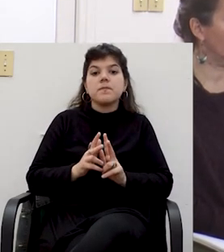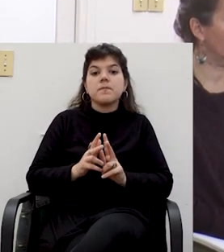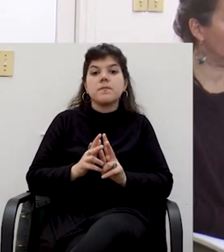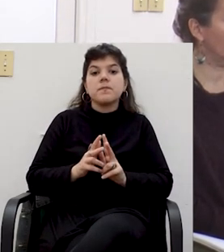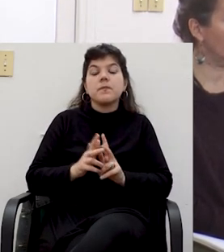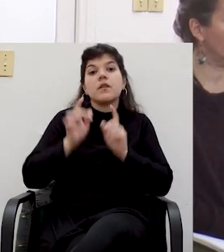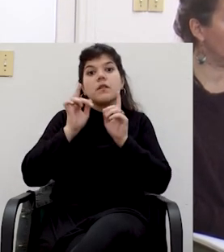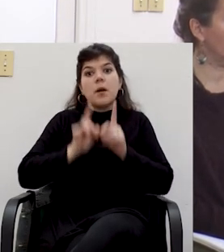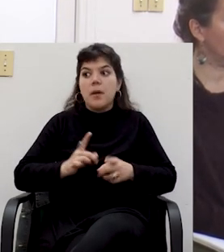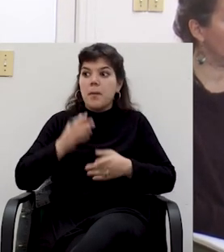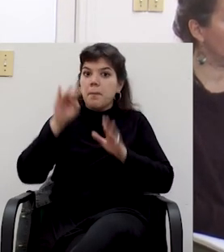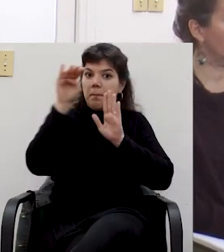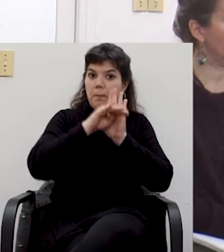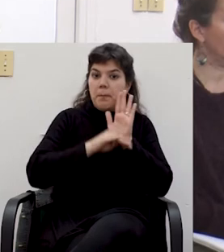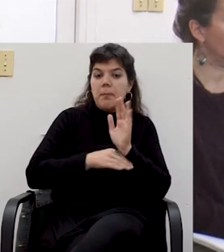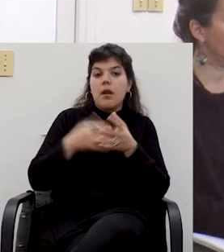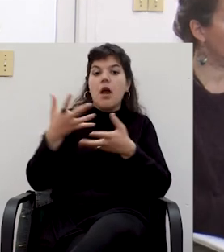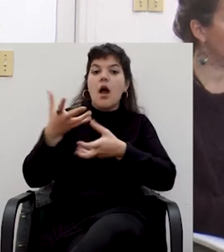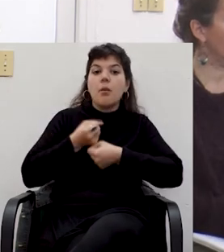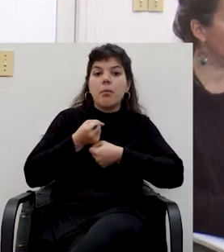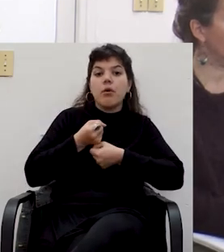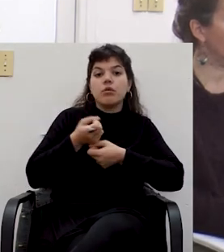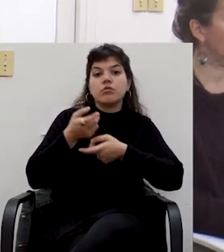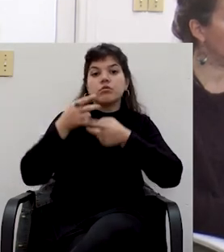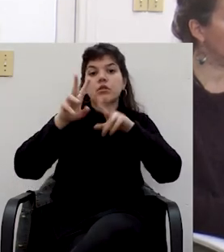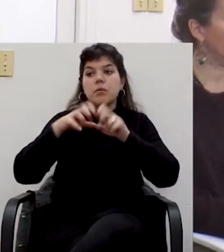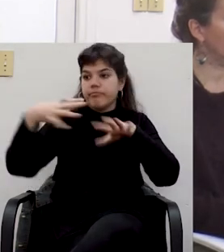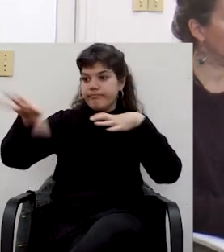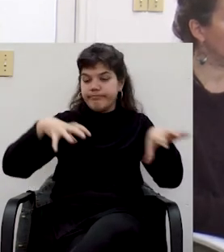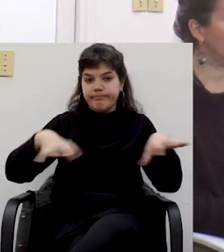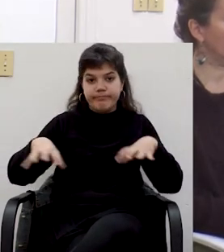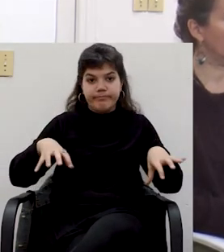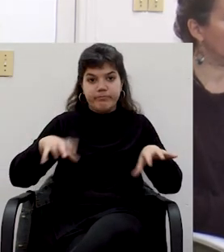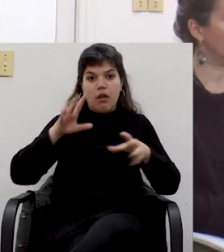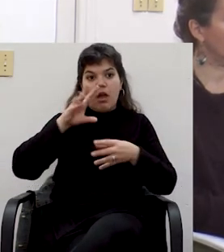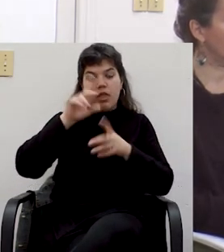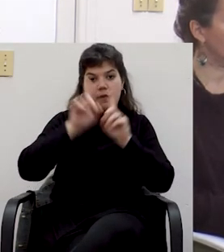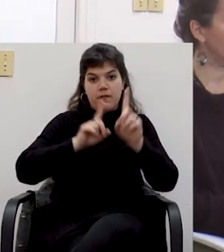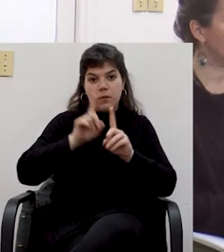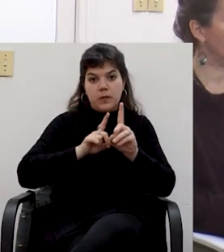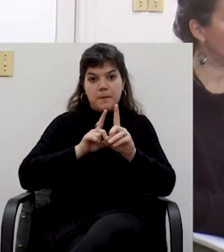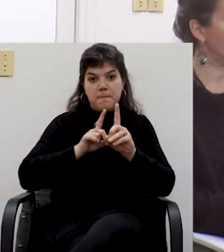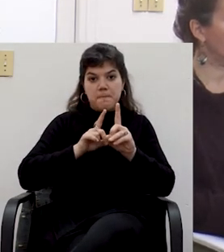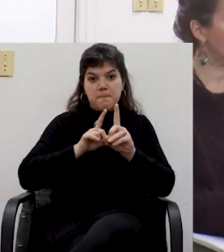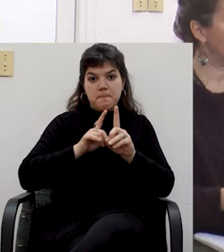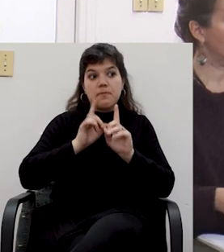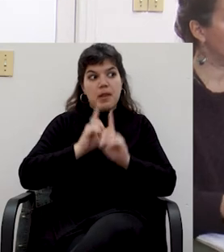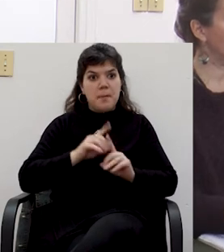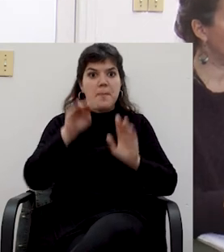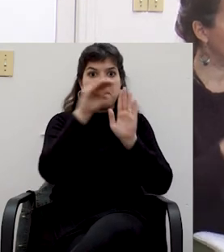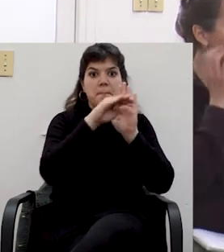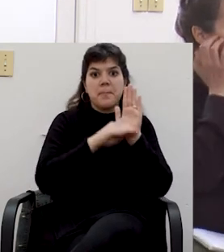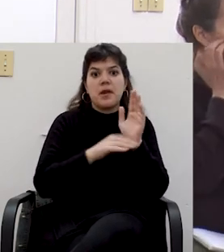programa de apoyo y a la transversalización de la descentralización. Por otro lado, tenemos un programa,